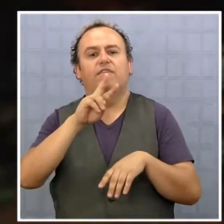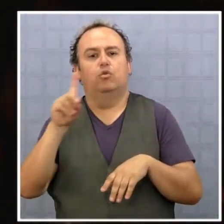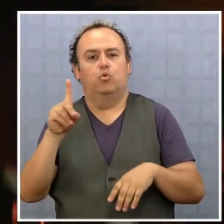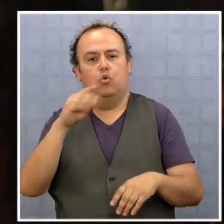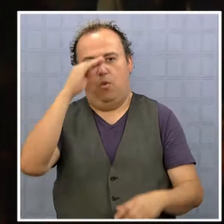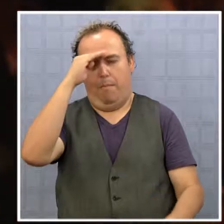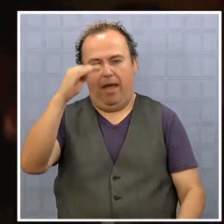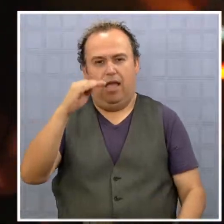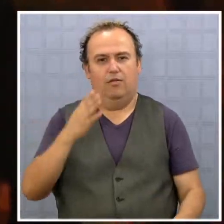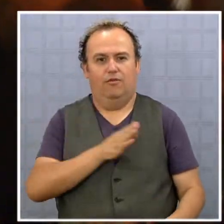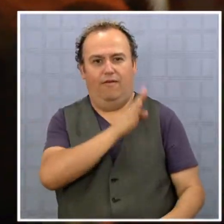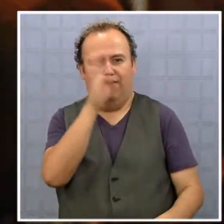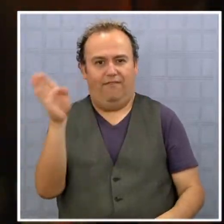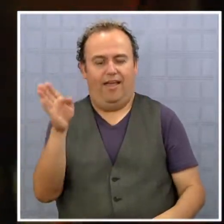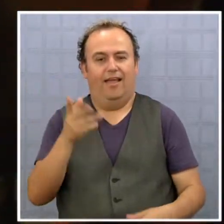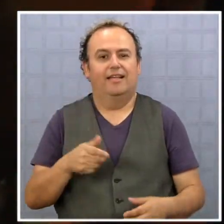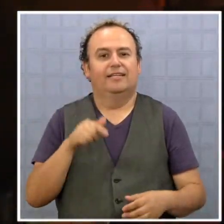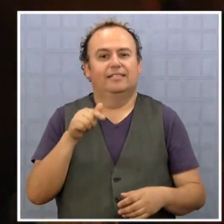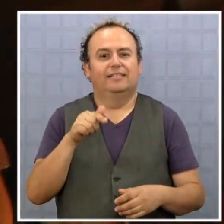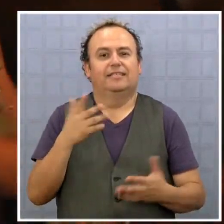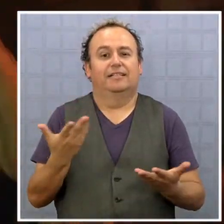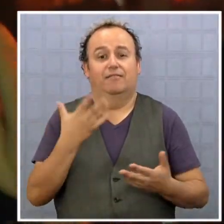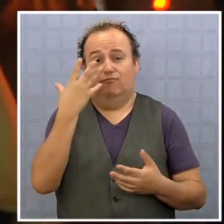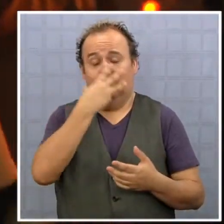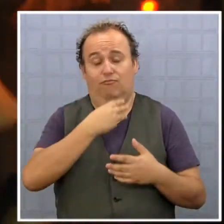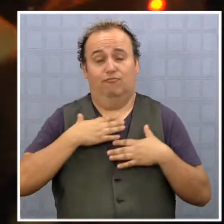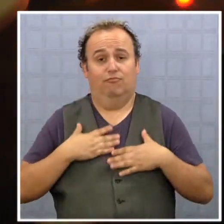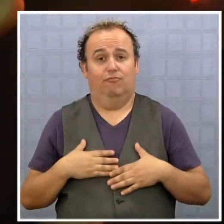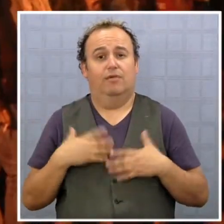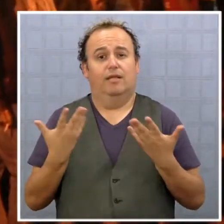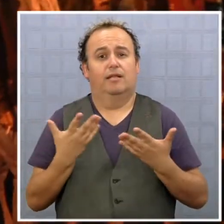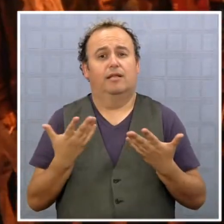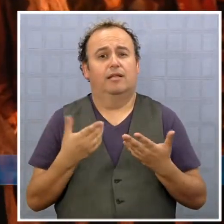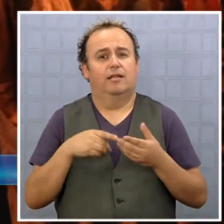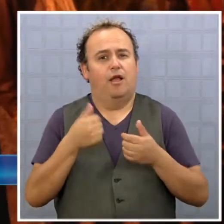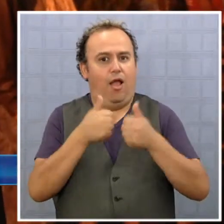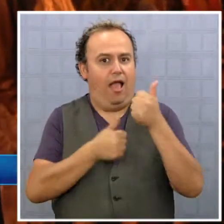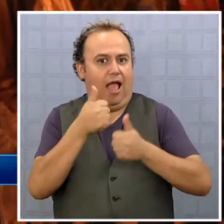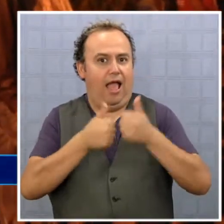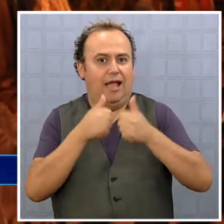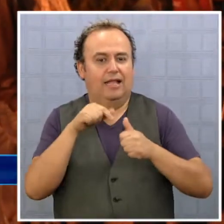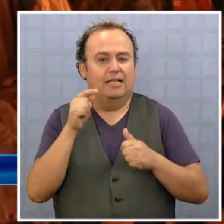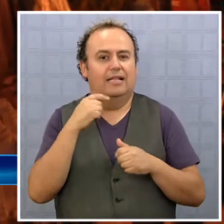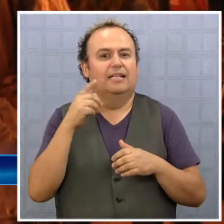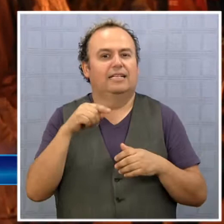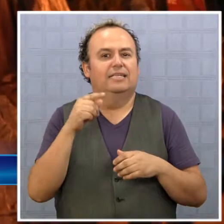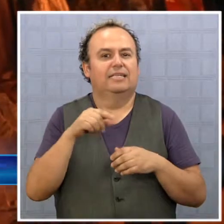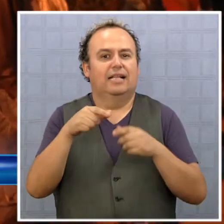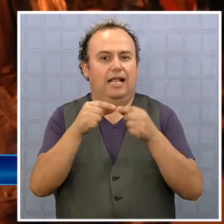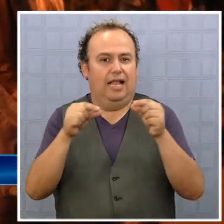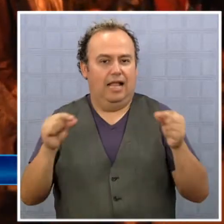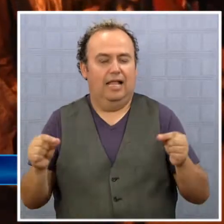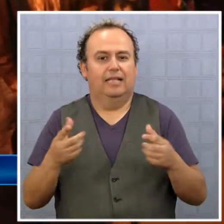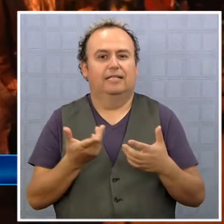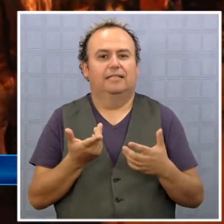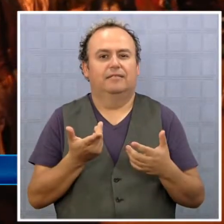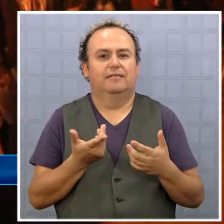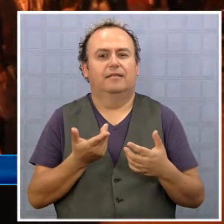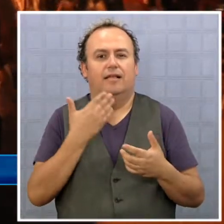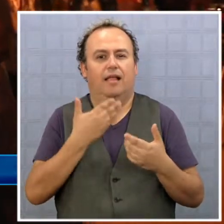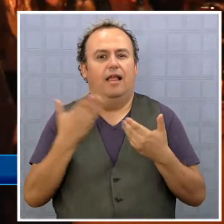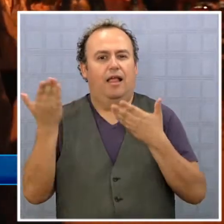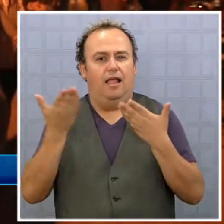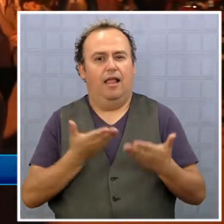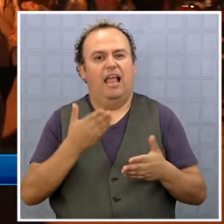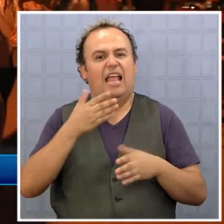mayo. Tienen también como reliquia ya el Monitor Huáscar, quieren celebrar el 21 de mayo con todo este campeonato que es el campeonato nacional y a la vez también